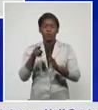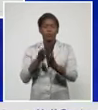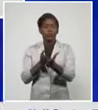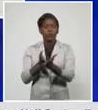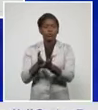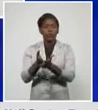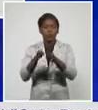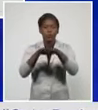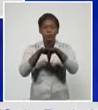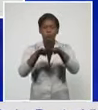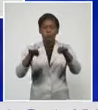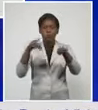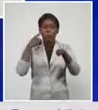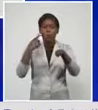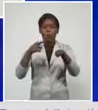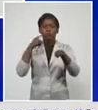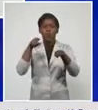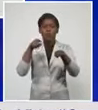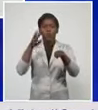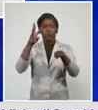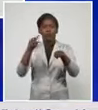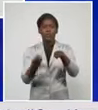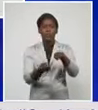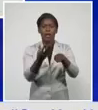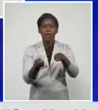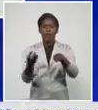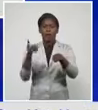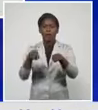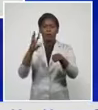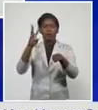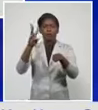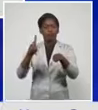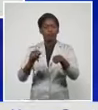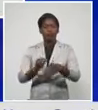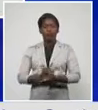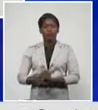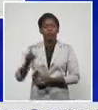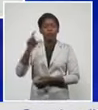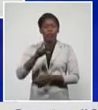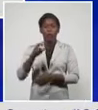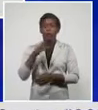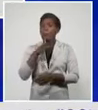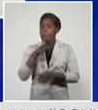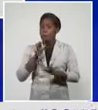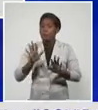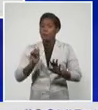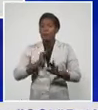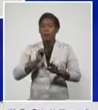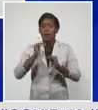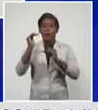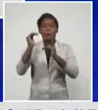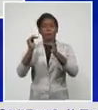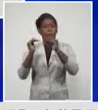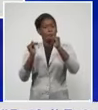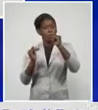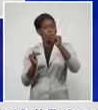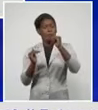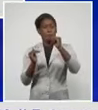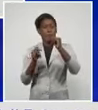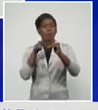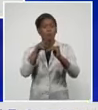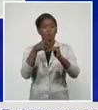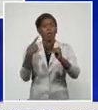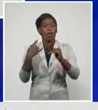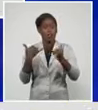mantiene cifras altas. Camagüey parece que va a la reducción, todavía con cifras elevadas. Después